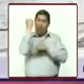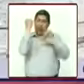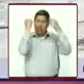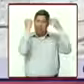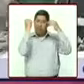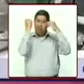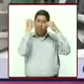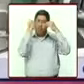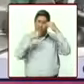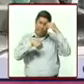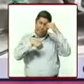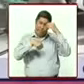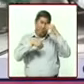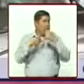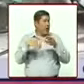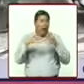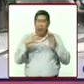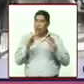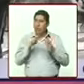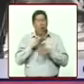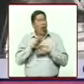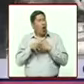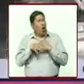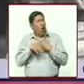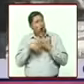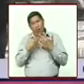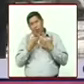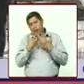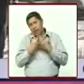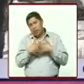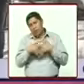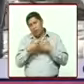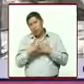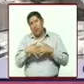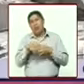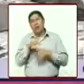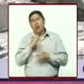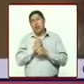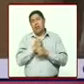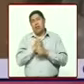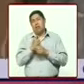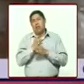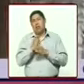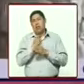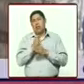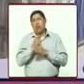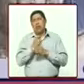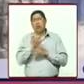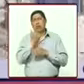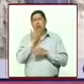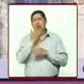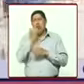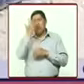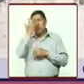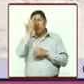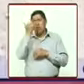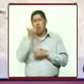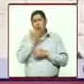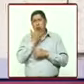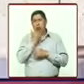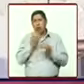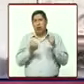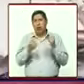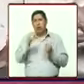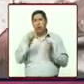donde ya se encuentran acá las empresas haciendo el trabajo técnico del cableado. ¿Qué ha mencionado